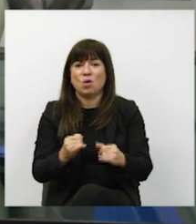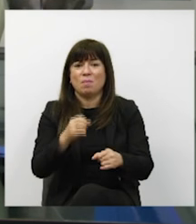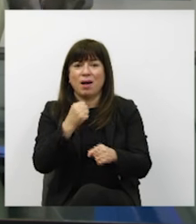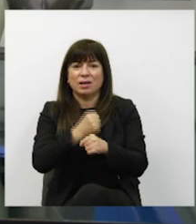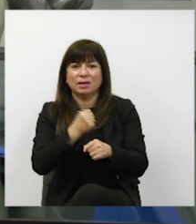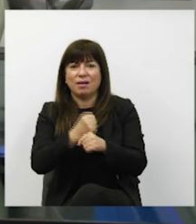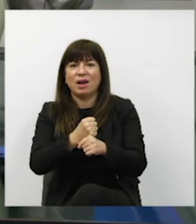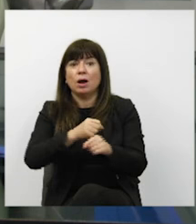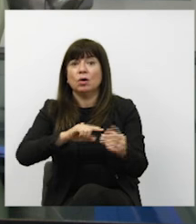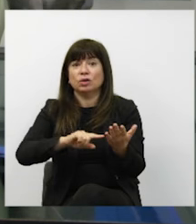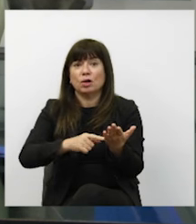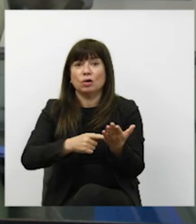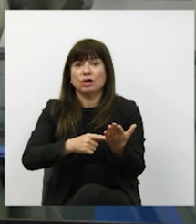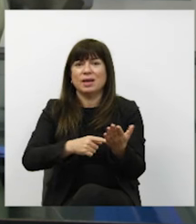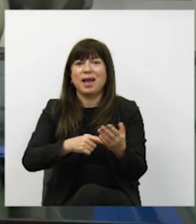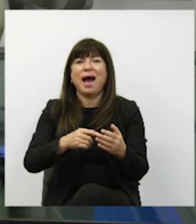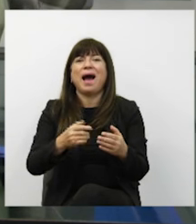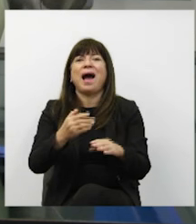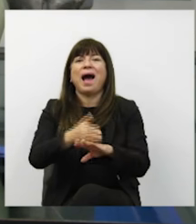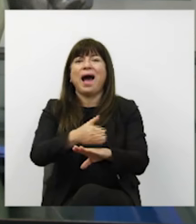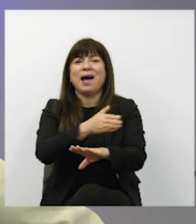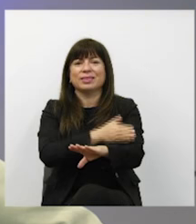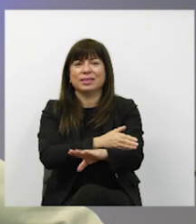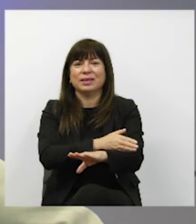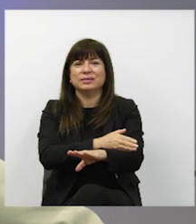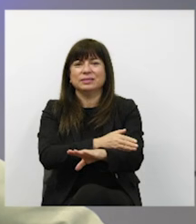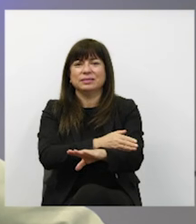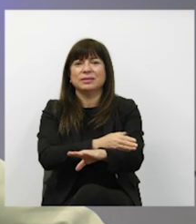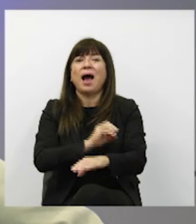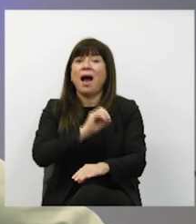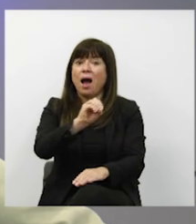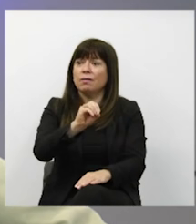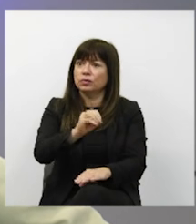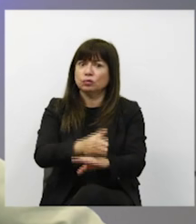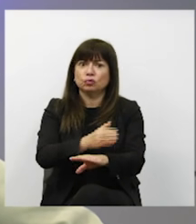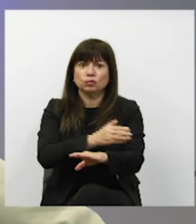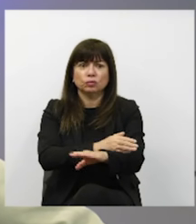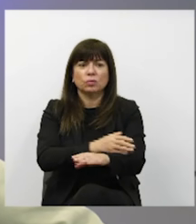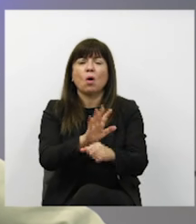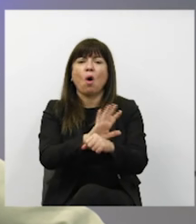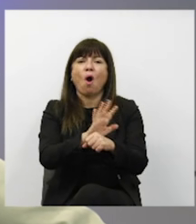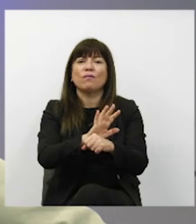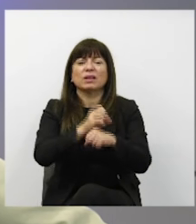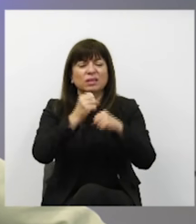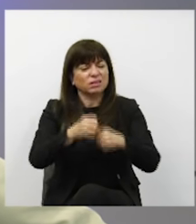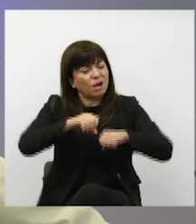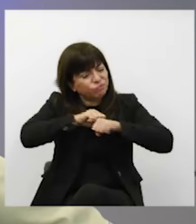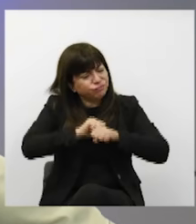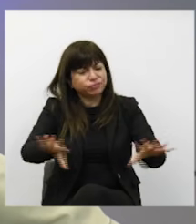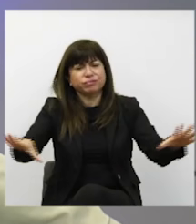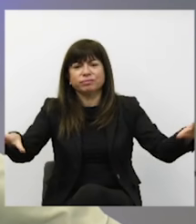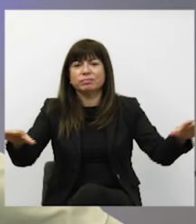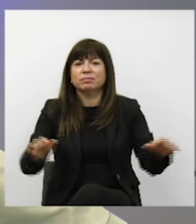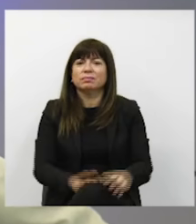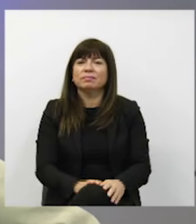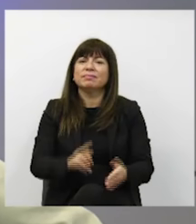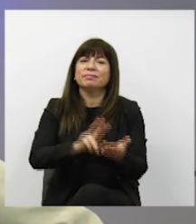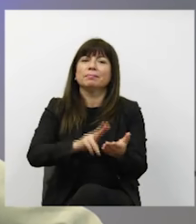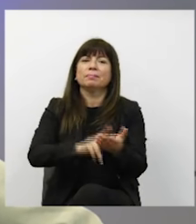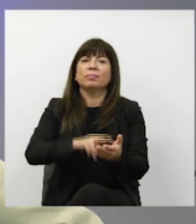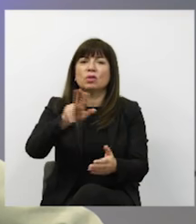decía por ahí, en el fondo, que cosas que anticipábamos para 10 años más, con el COVID se están básicamente, van a ser realidad en 18 meses